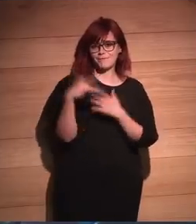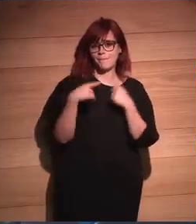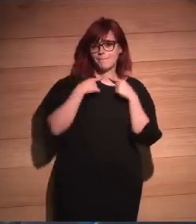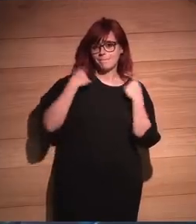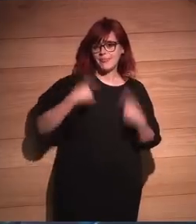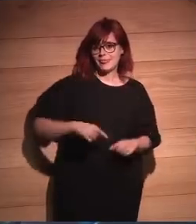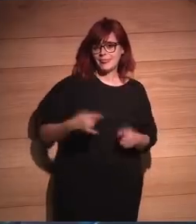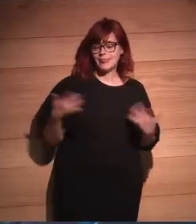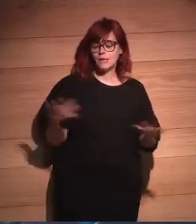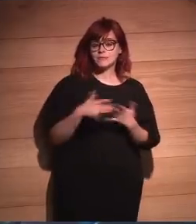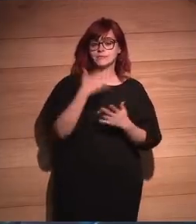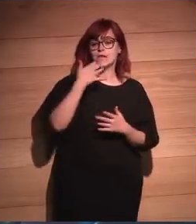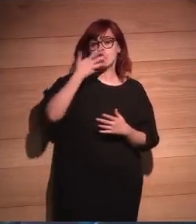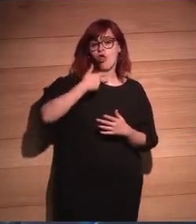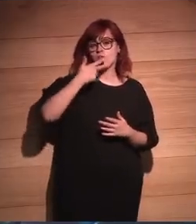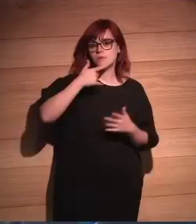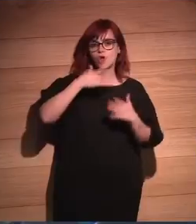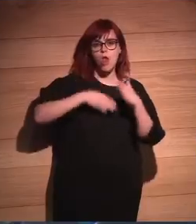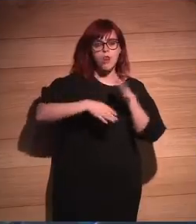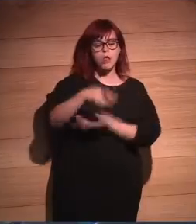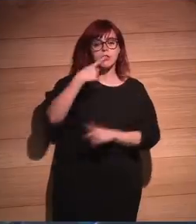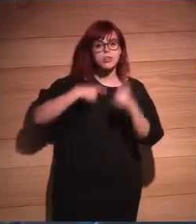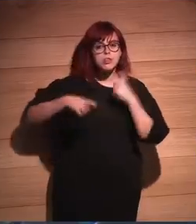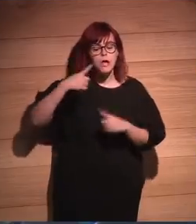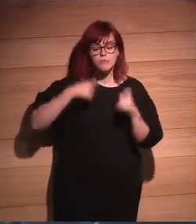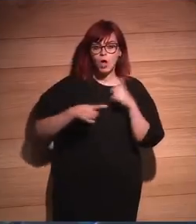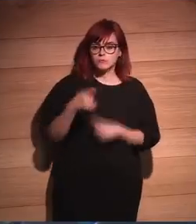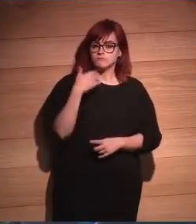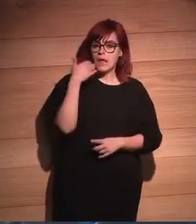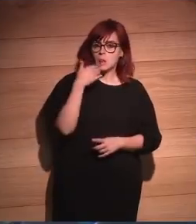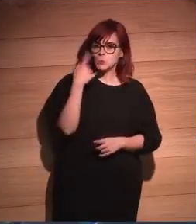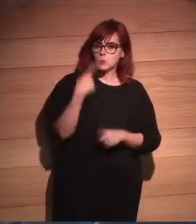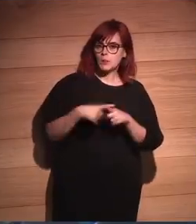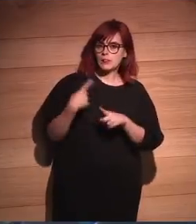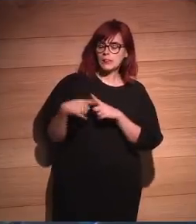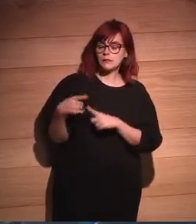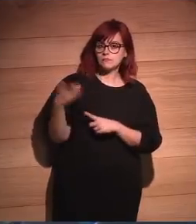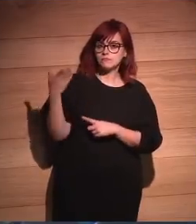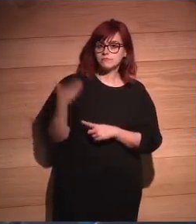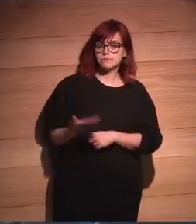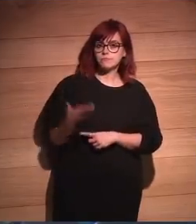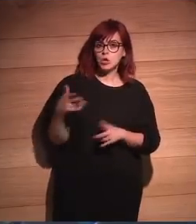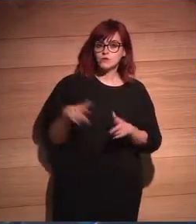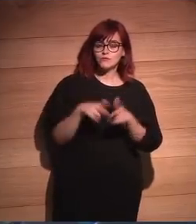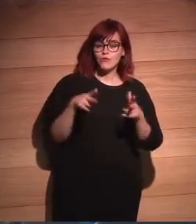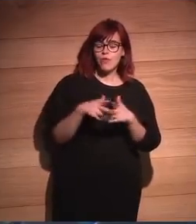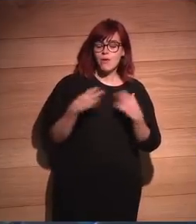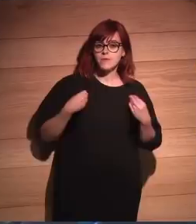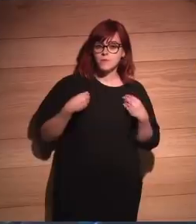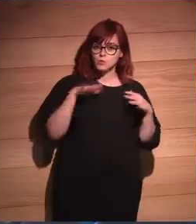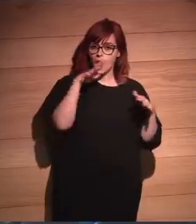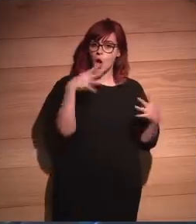que el conocimiento sea de libre acceso, que yo creo que es uno de los elementos característicos de esta sociedad en la que